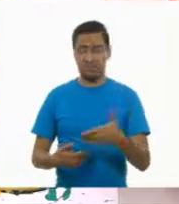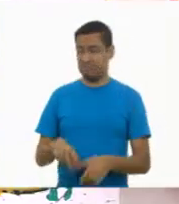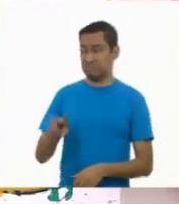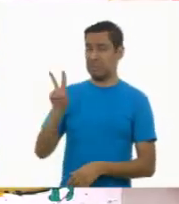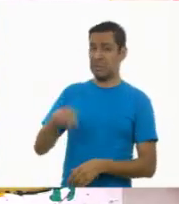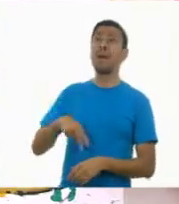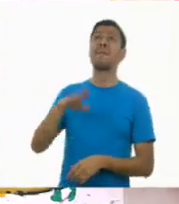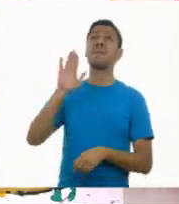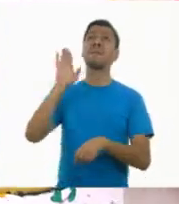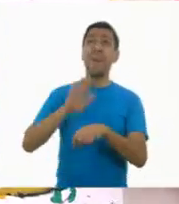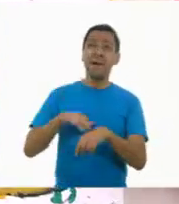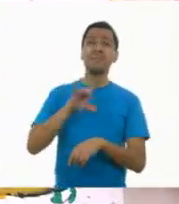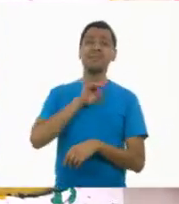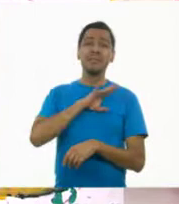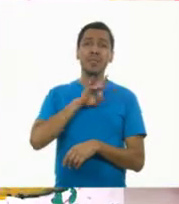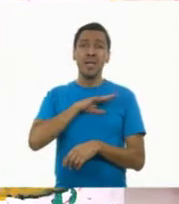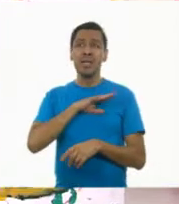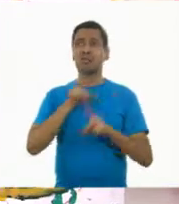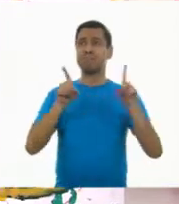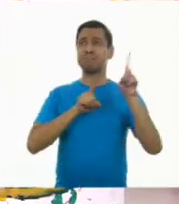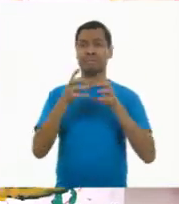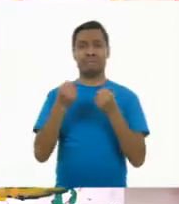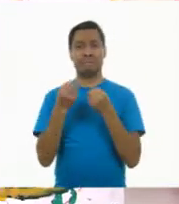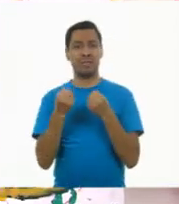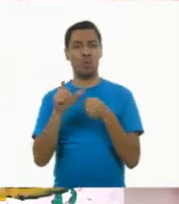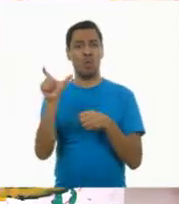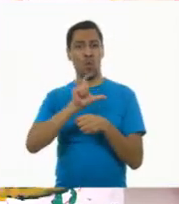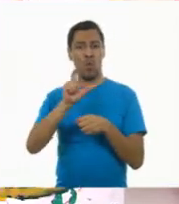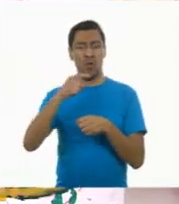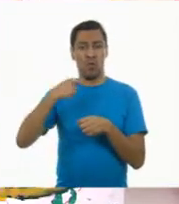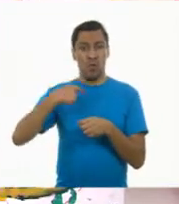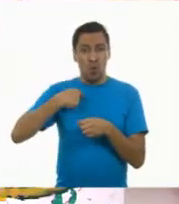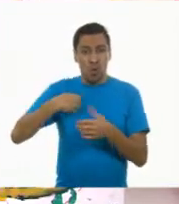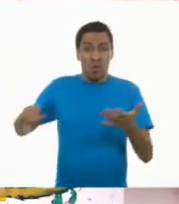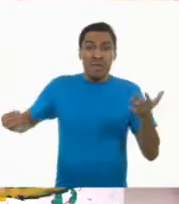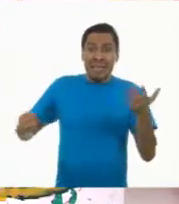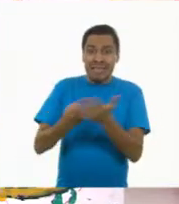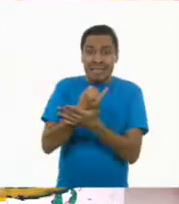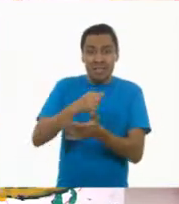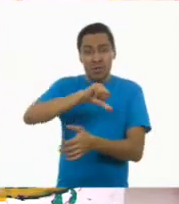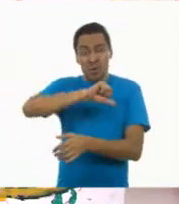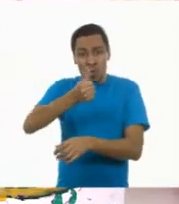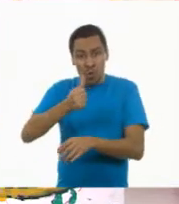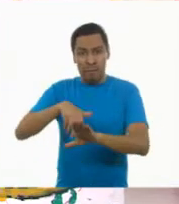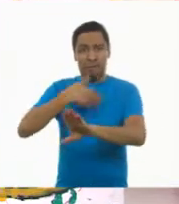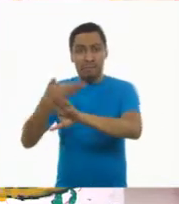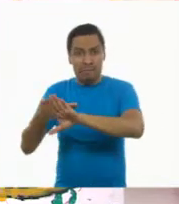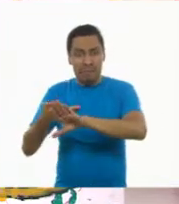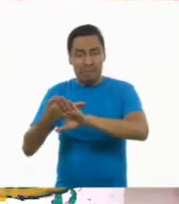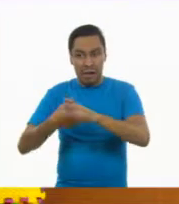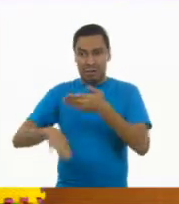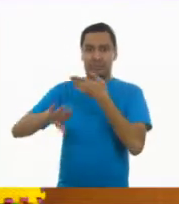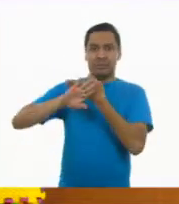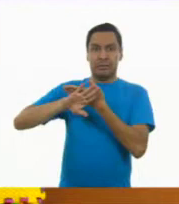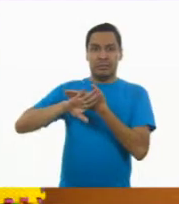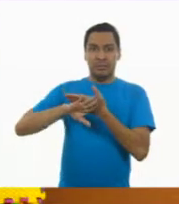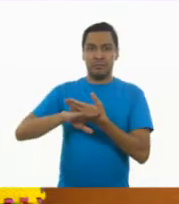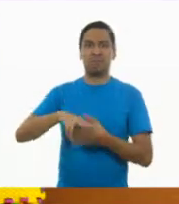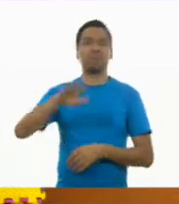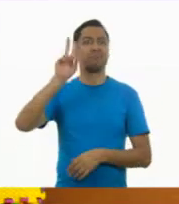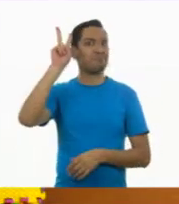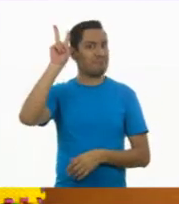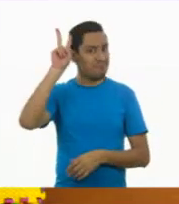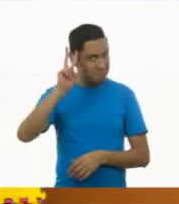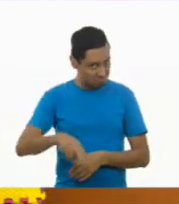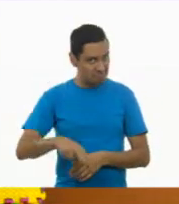e incertidumbre cuando tomamos decisiones que involucran a otras personas, verdad, maestra? Así es, Panchito.